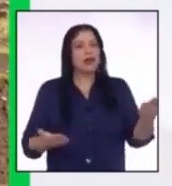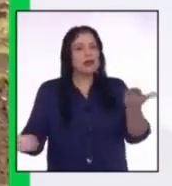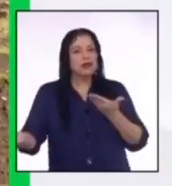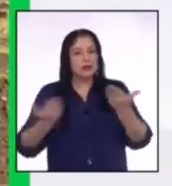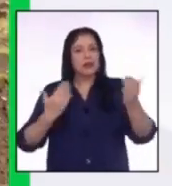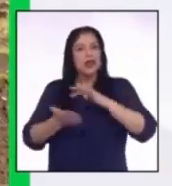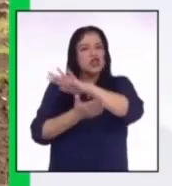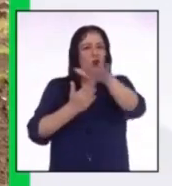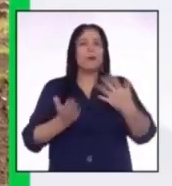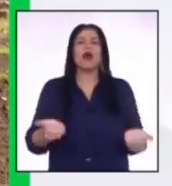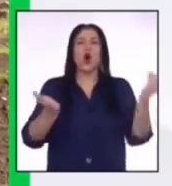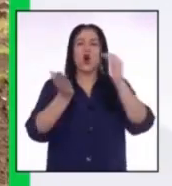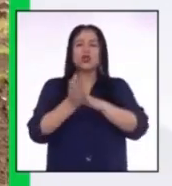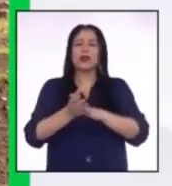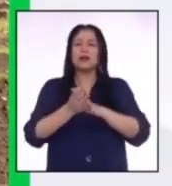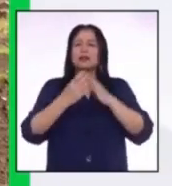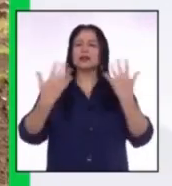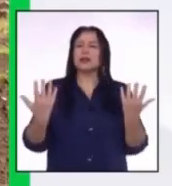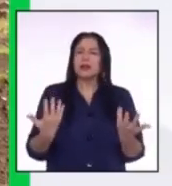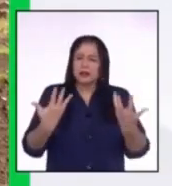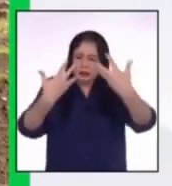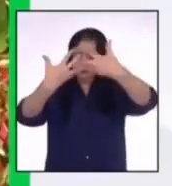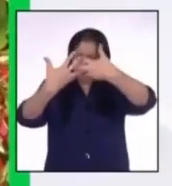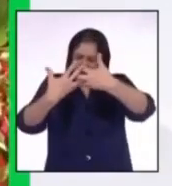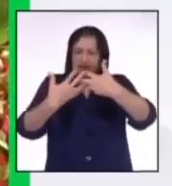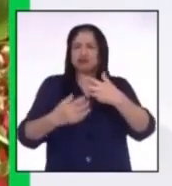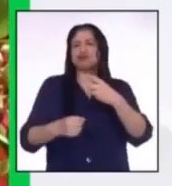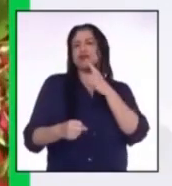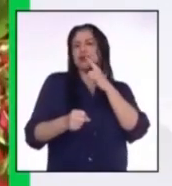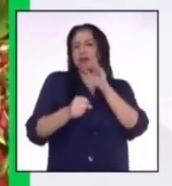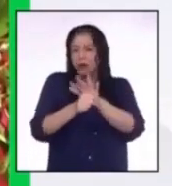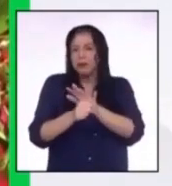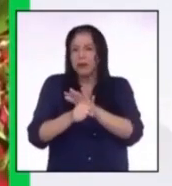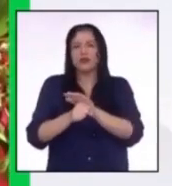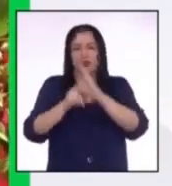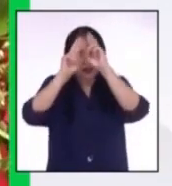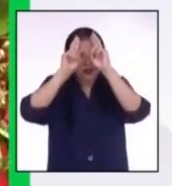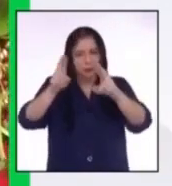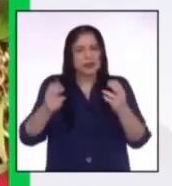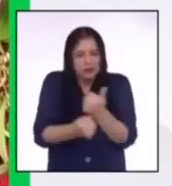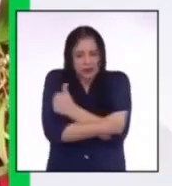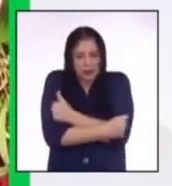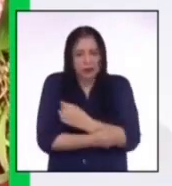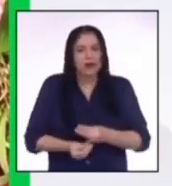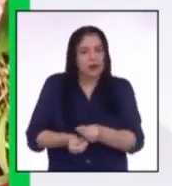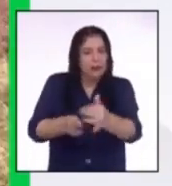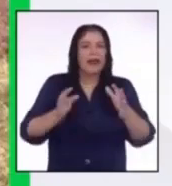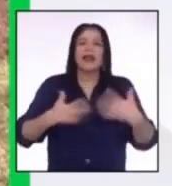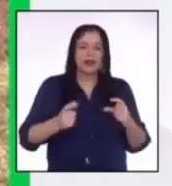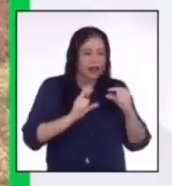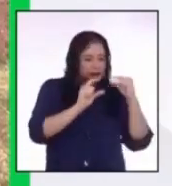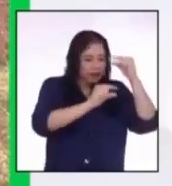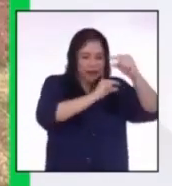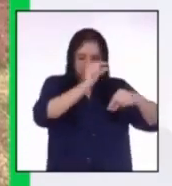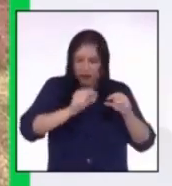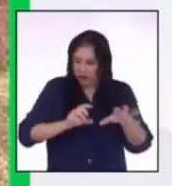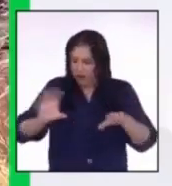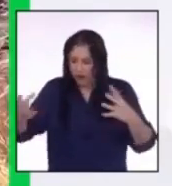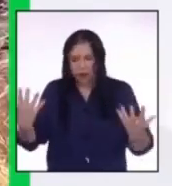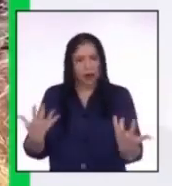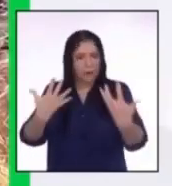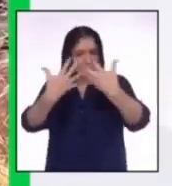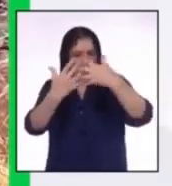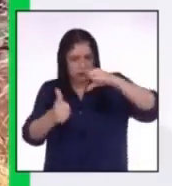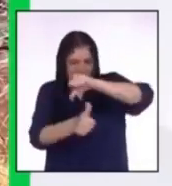renovar nuestros lazos de cariño y respeto con la madre tierra y generar espacios de aprendizaje intergeneracional para seguir viviendo